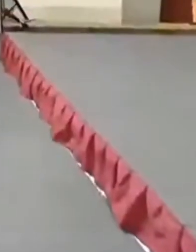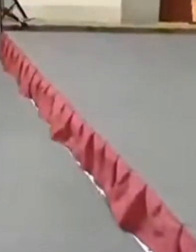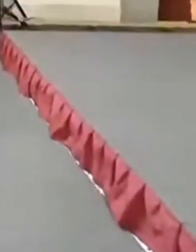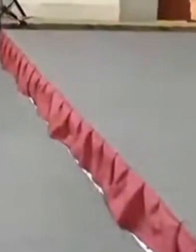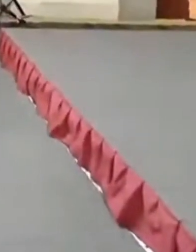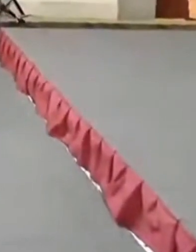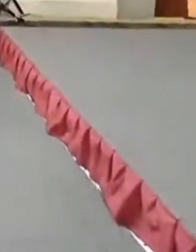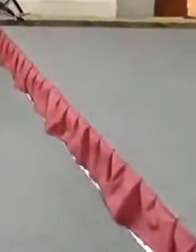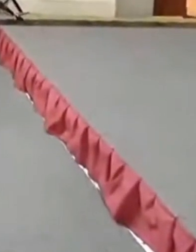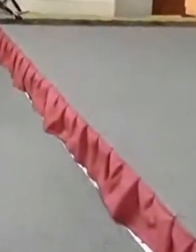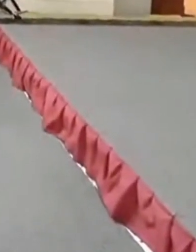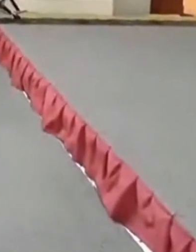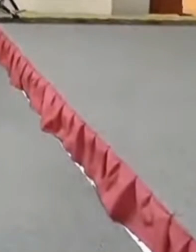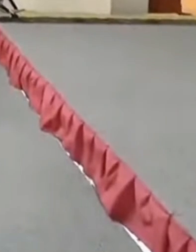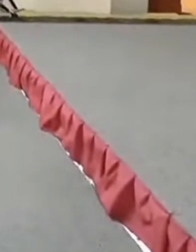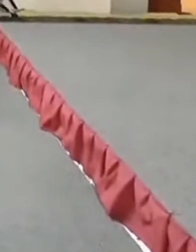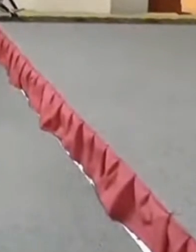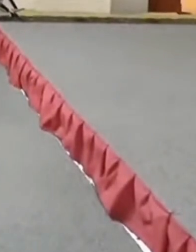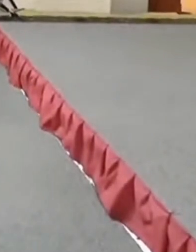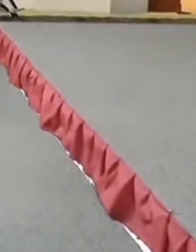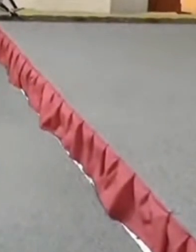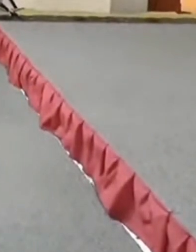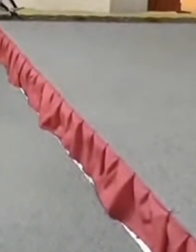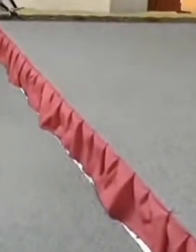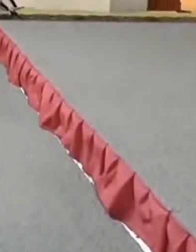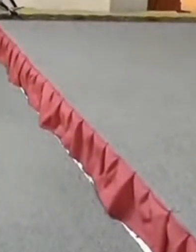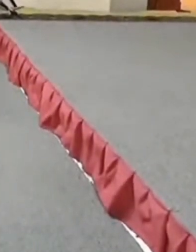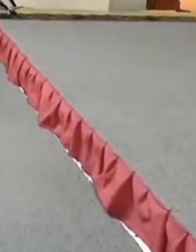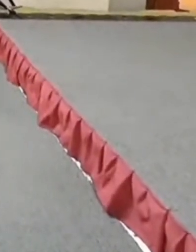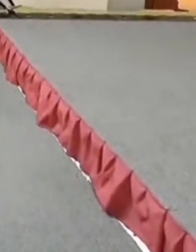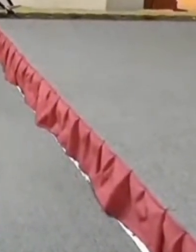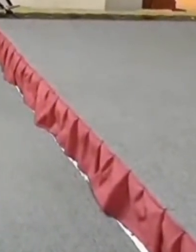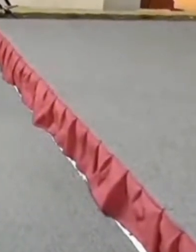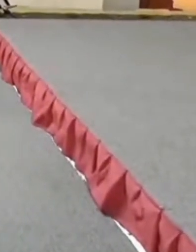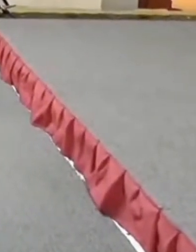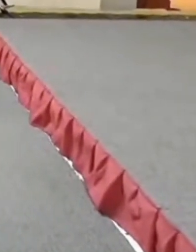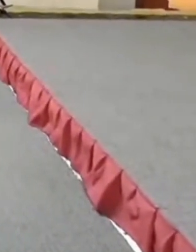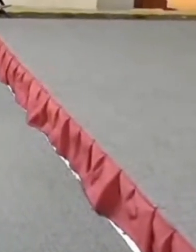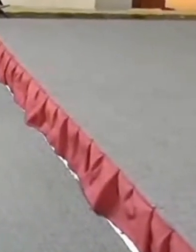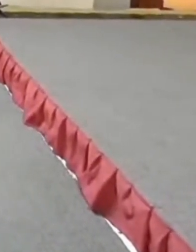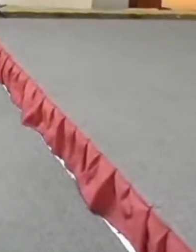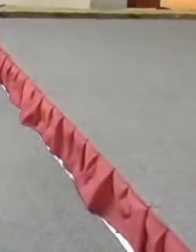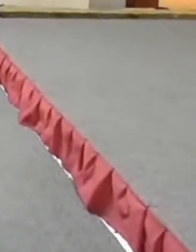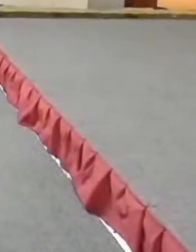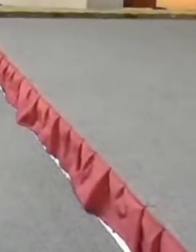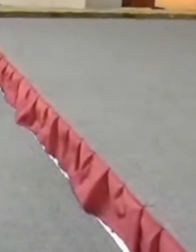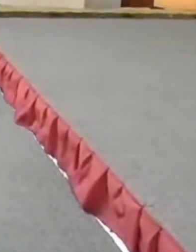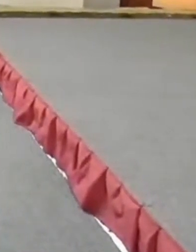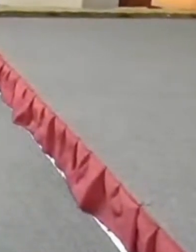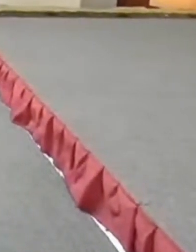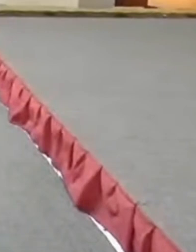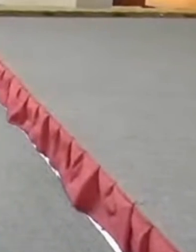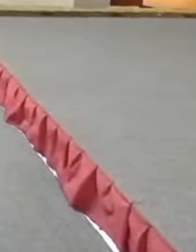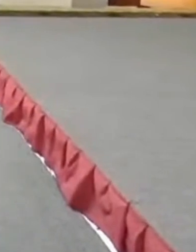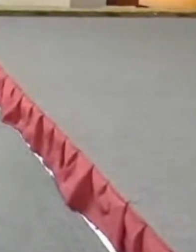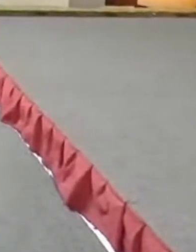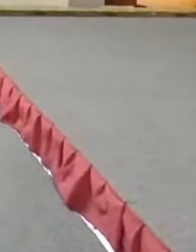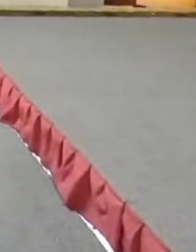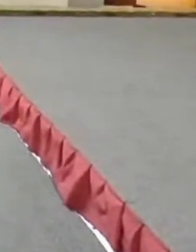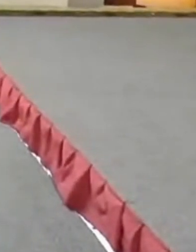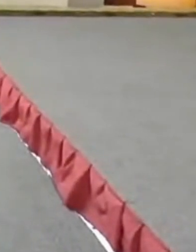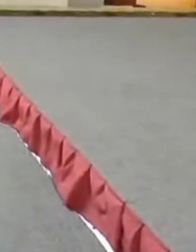En el tren me pidieron unos empresarios de Guanajuato este libro, a ver si ya lo leyó. Ah, si no lo puedo